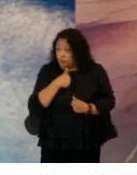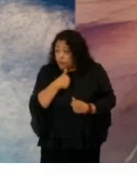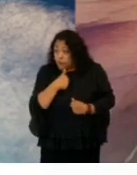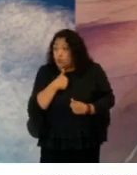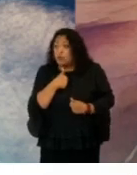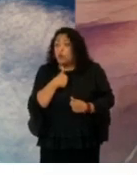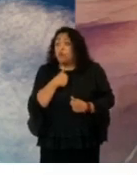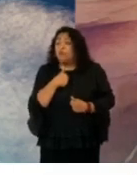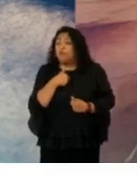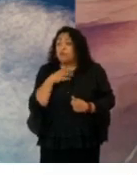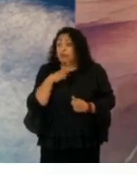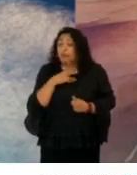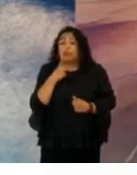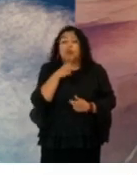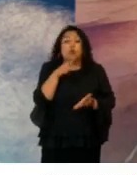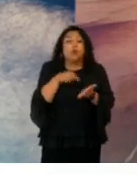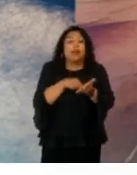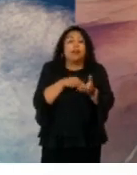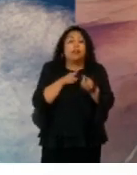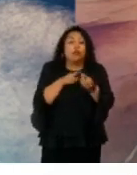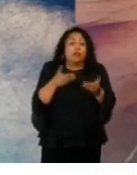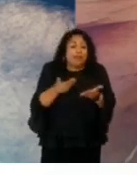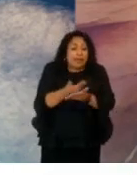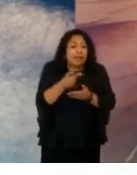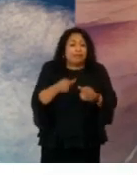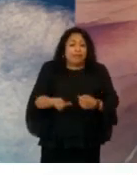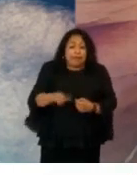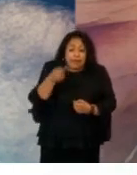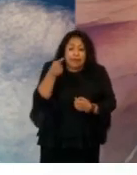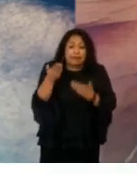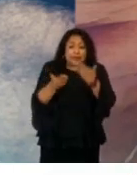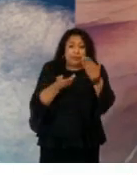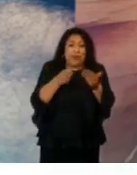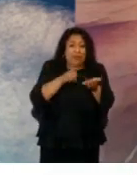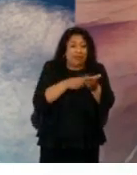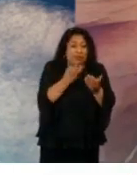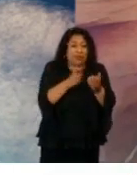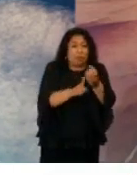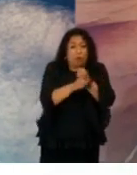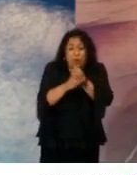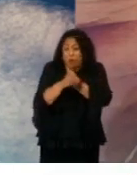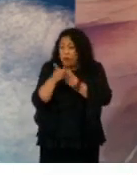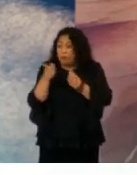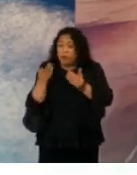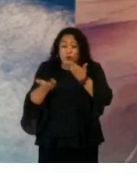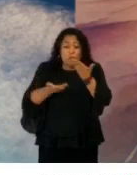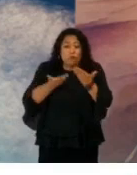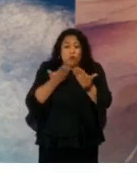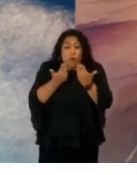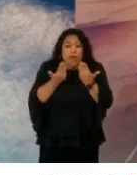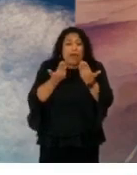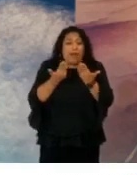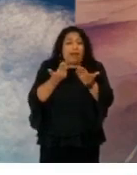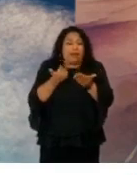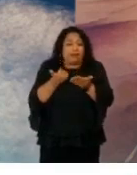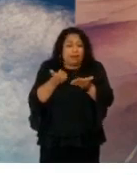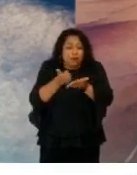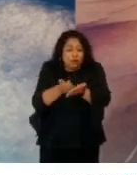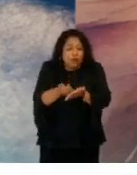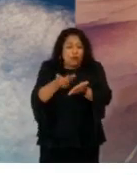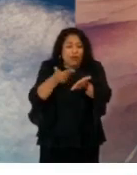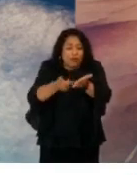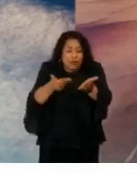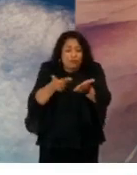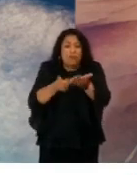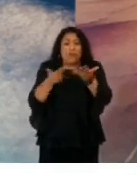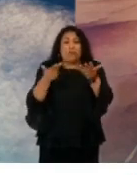ven condicionadas por dónde nacieron, dónde crecieron, dónde estudian, y no tienen hoy en día las herramientas, recursos, no solo para pensar en lo que